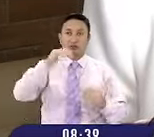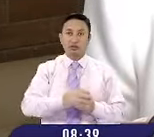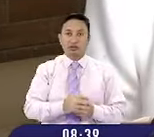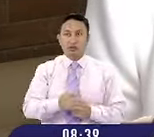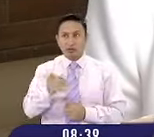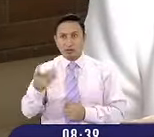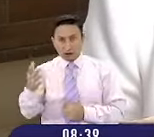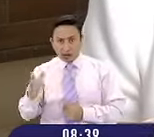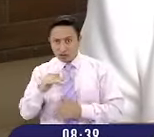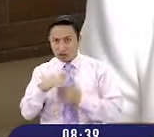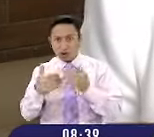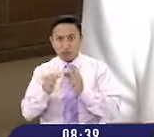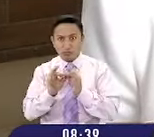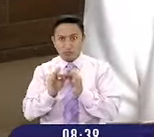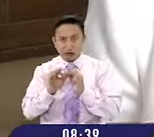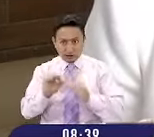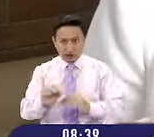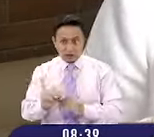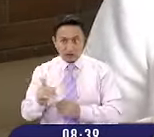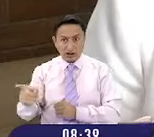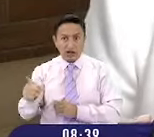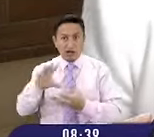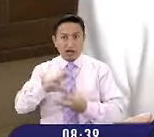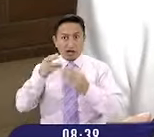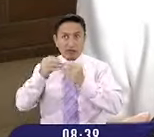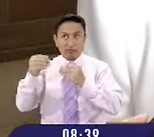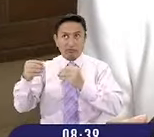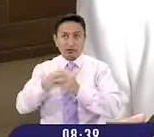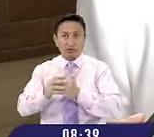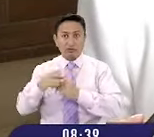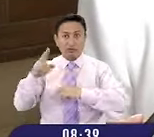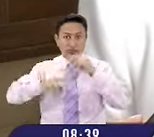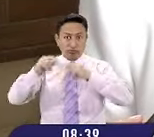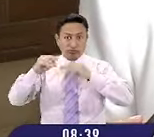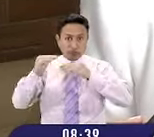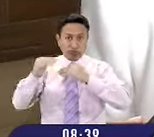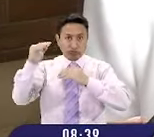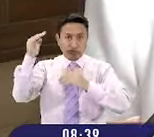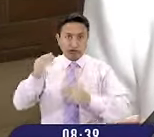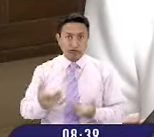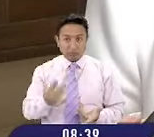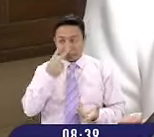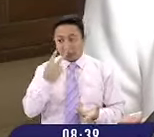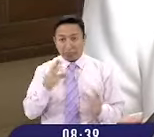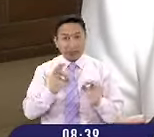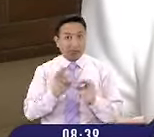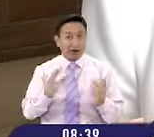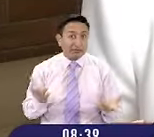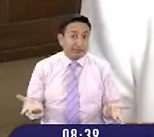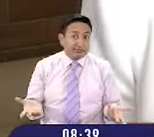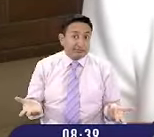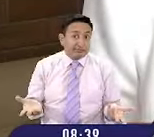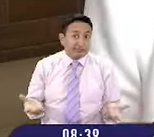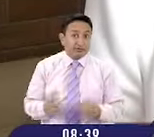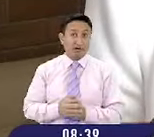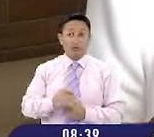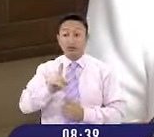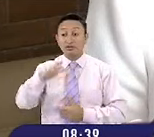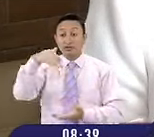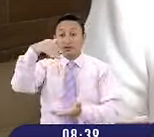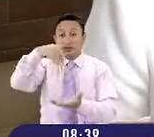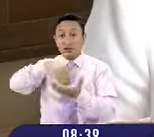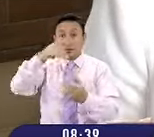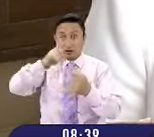haciéndose los trabajos para que eh se estén los servicios dando a la par no entonces vemos un hipercentro que está eh